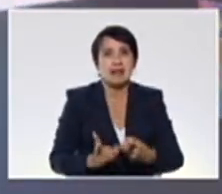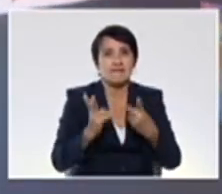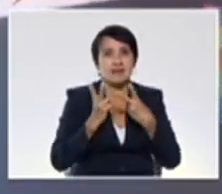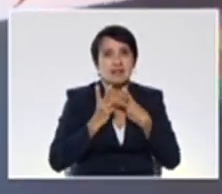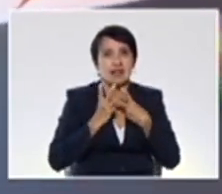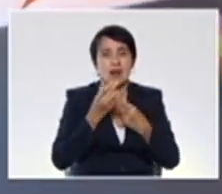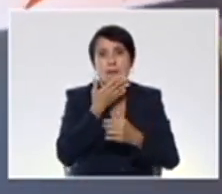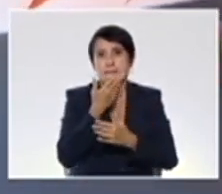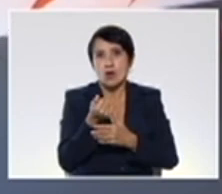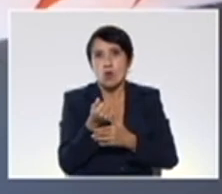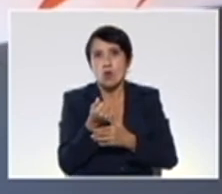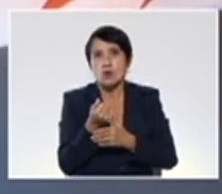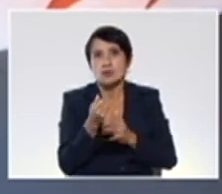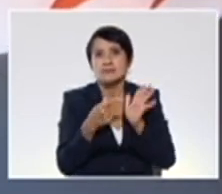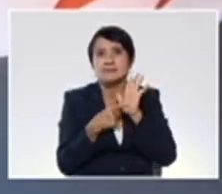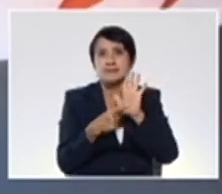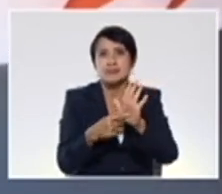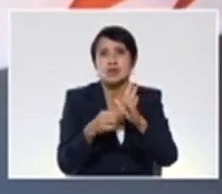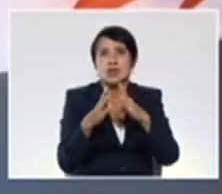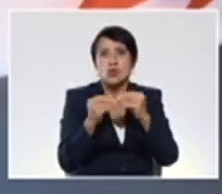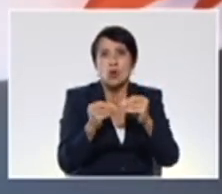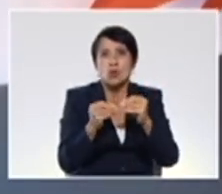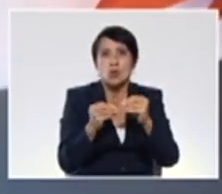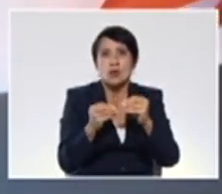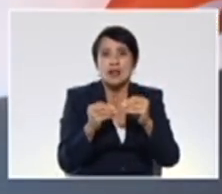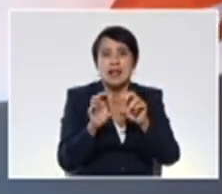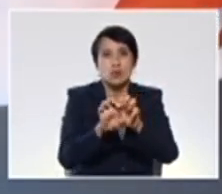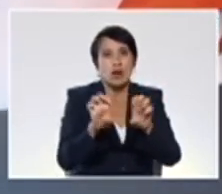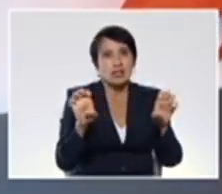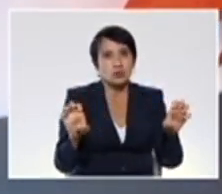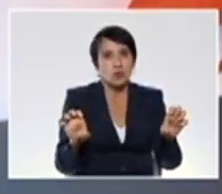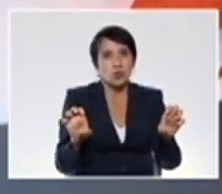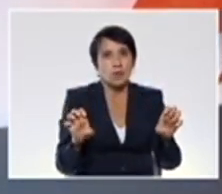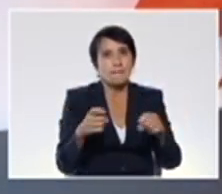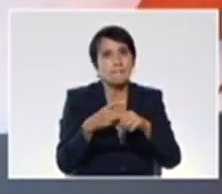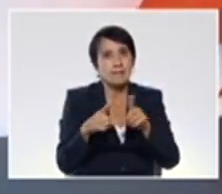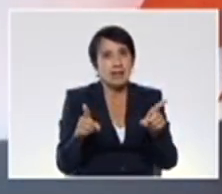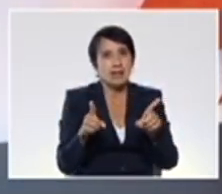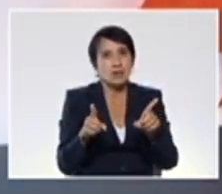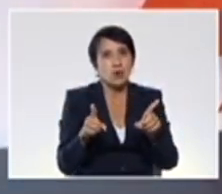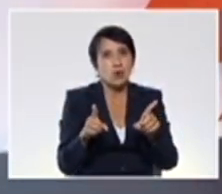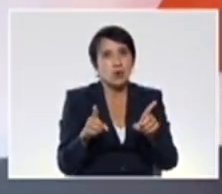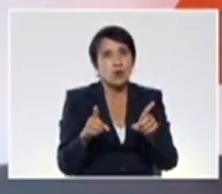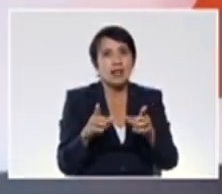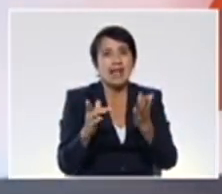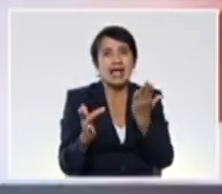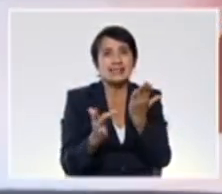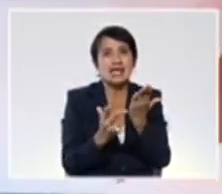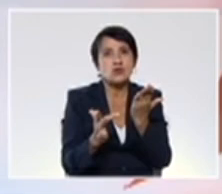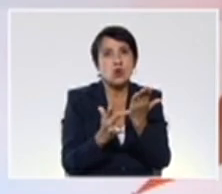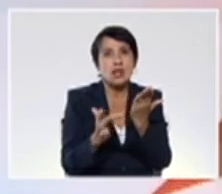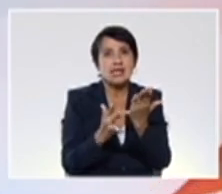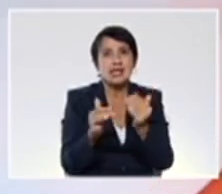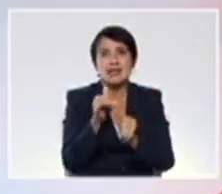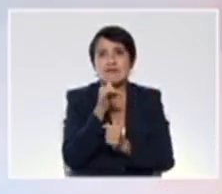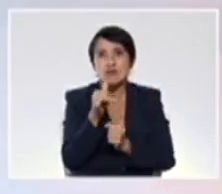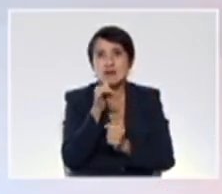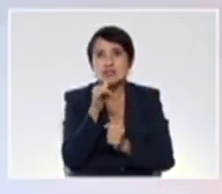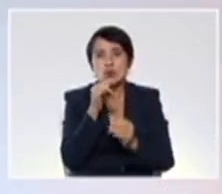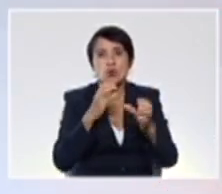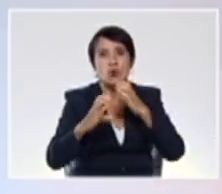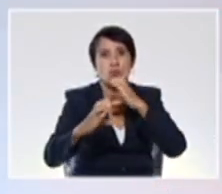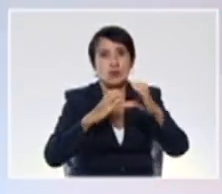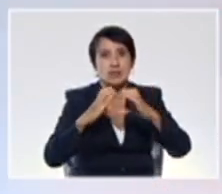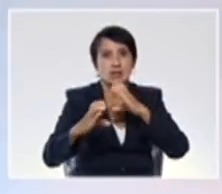que hoy por hoy está avanzando muchísimo en el ámbito educativo, pero también en el ámbito de las tecnologías de información y